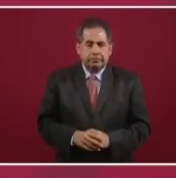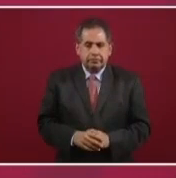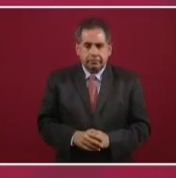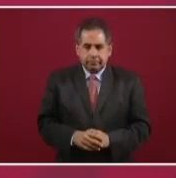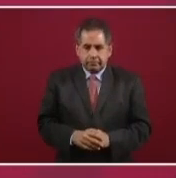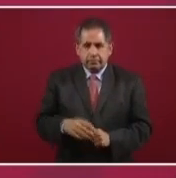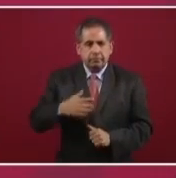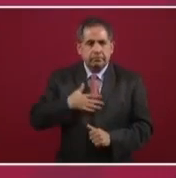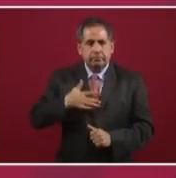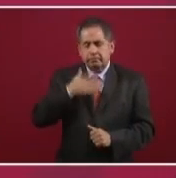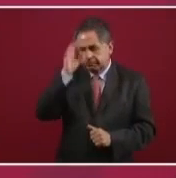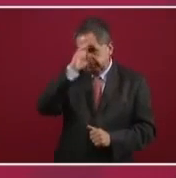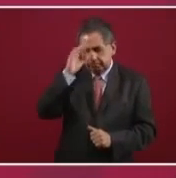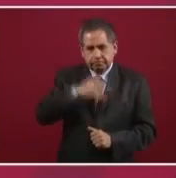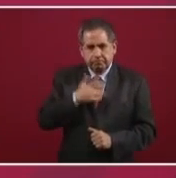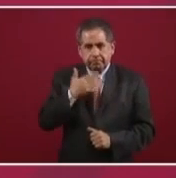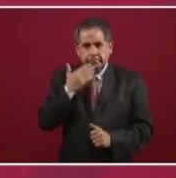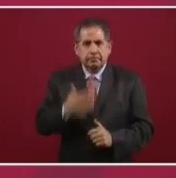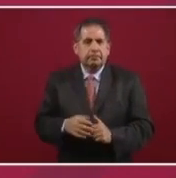con mi conciencia.